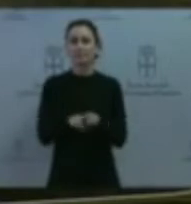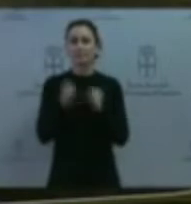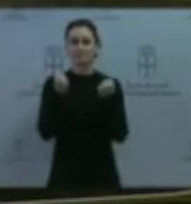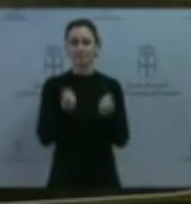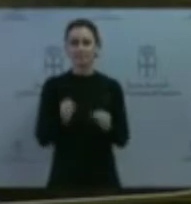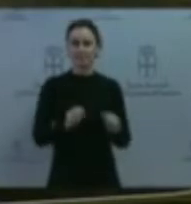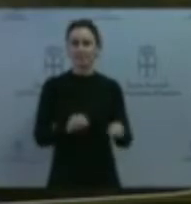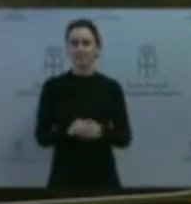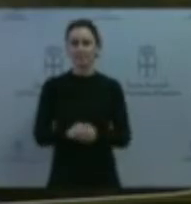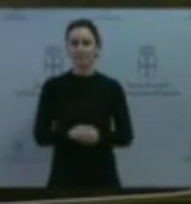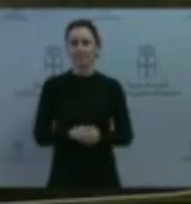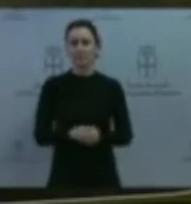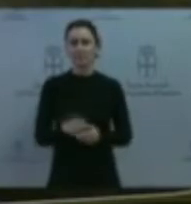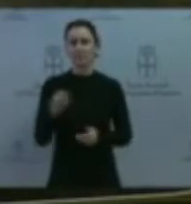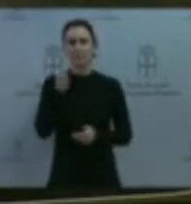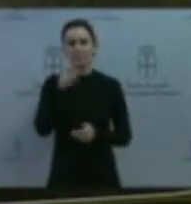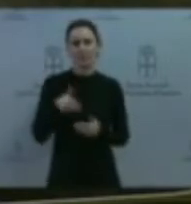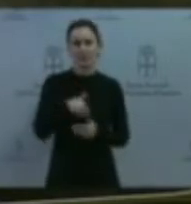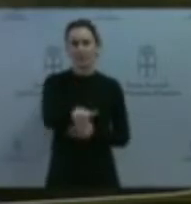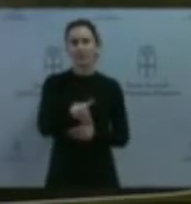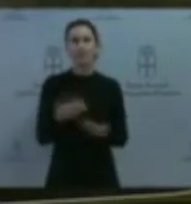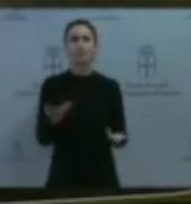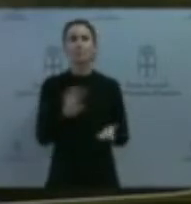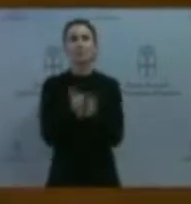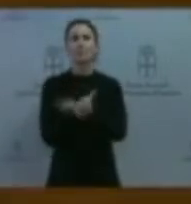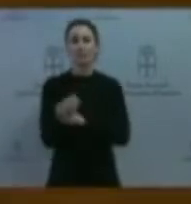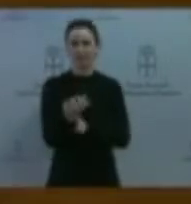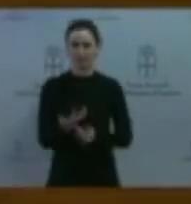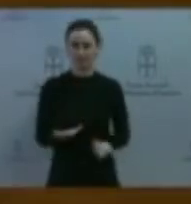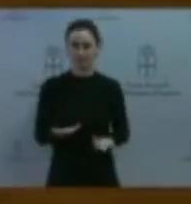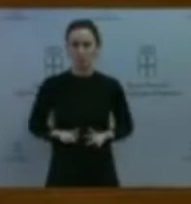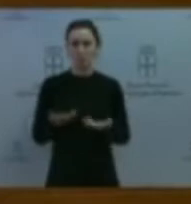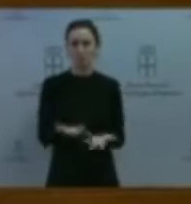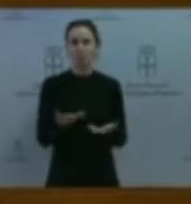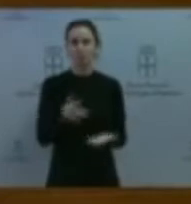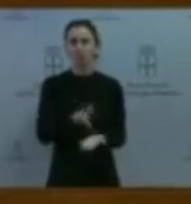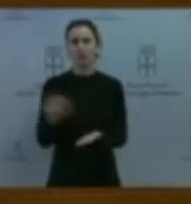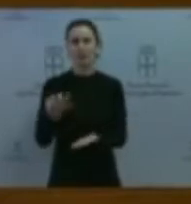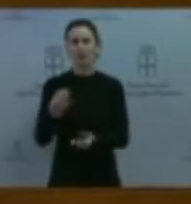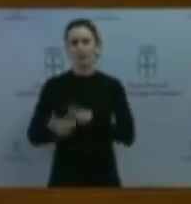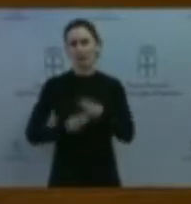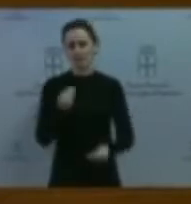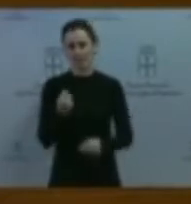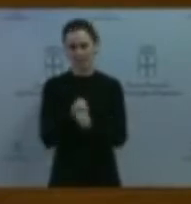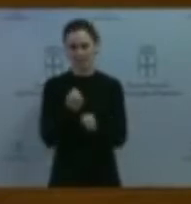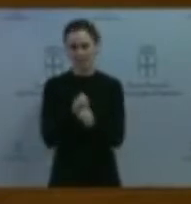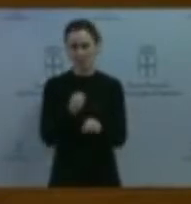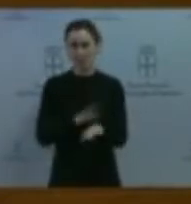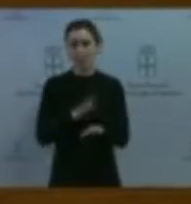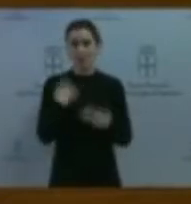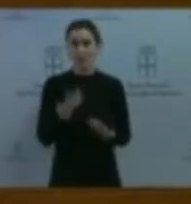decir qué es lo que tiene que cambiar, qué es el impulso, la palanca que tenemos que hacer en un momento de grandes dificultades que implica tomar también grandes